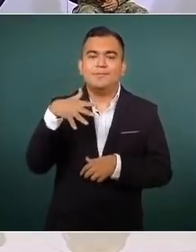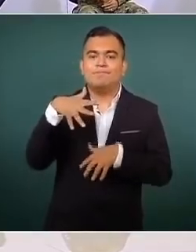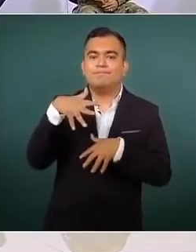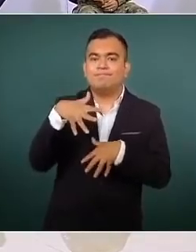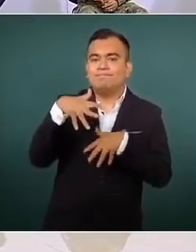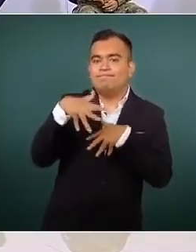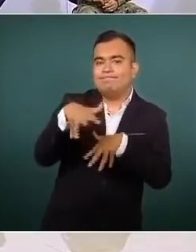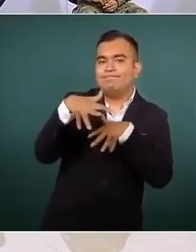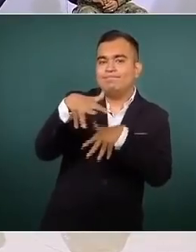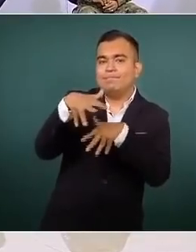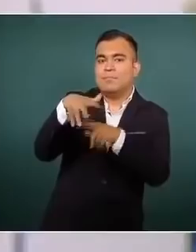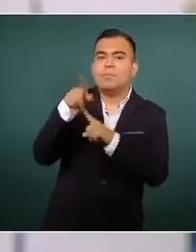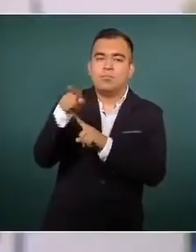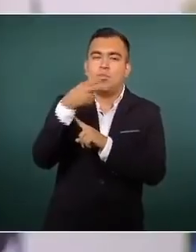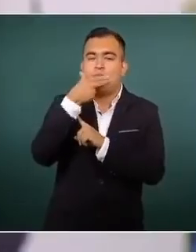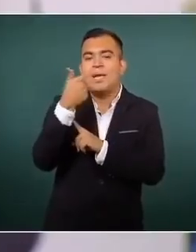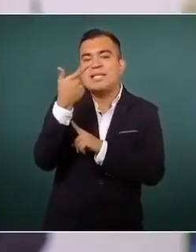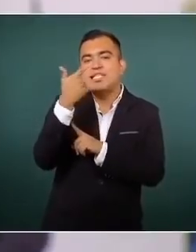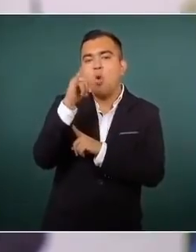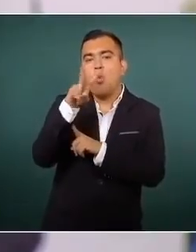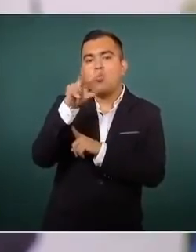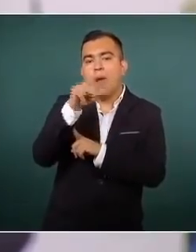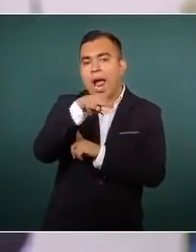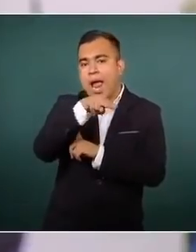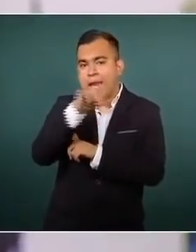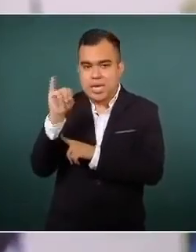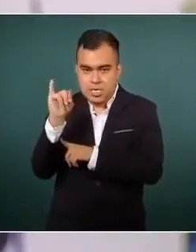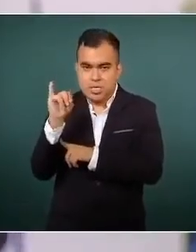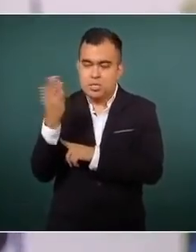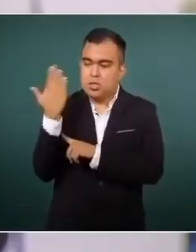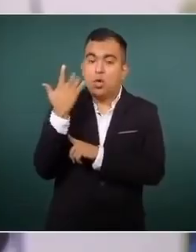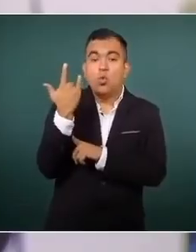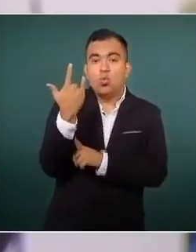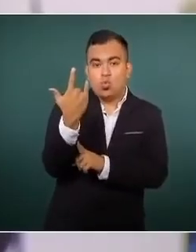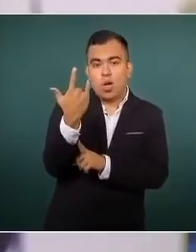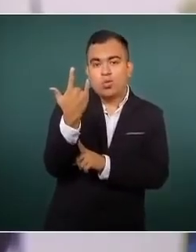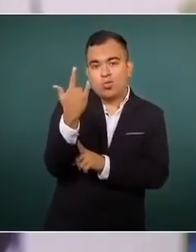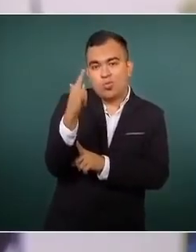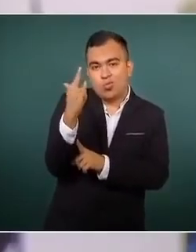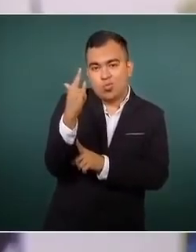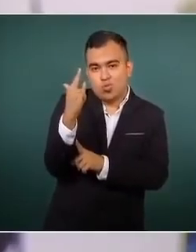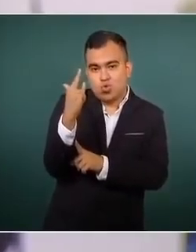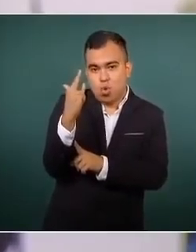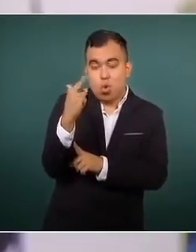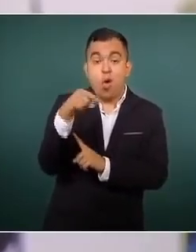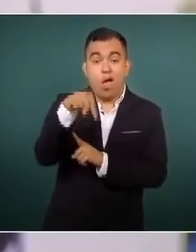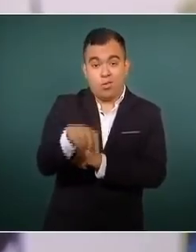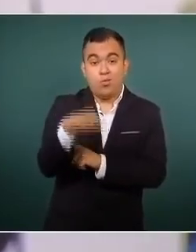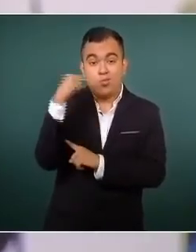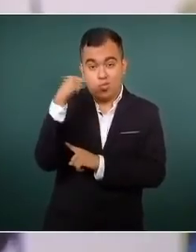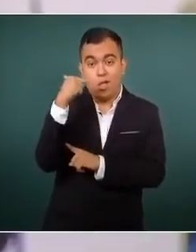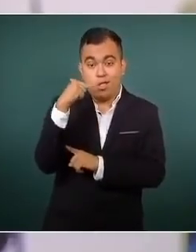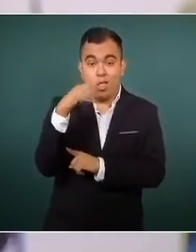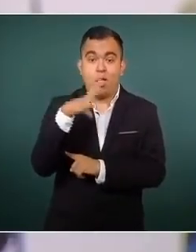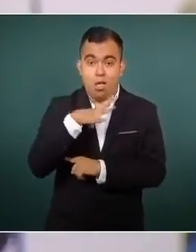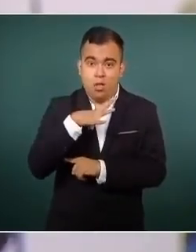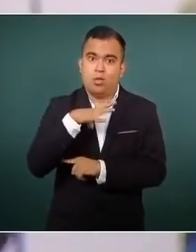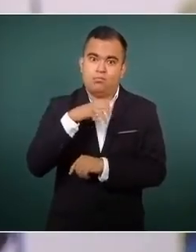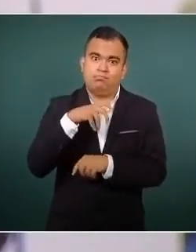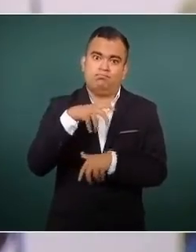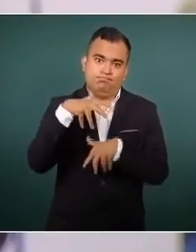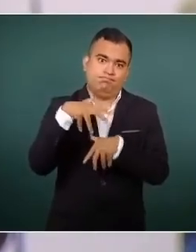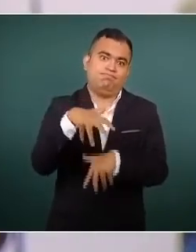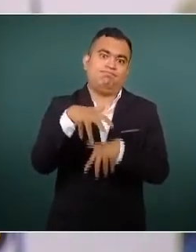lamentable caso de Giovanni López el pasado 4 de junio, bueno, aquí en Guadalajara vivimos